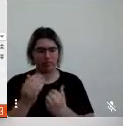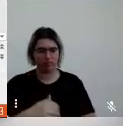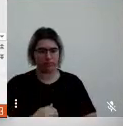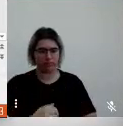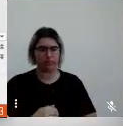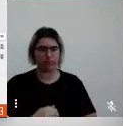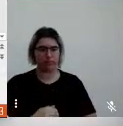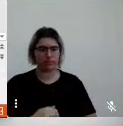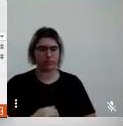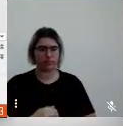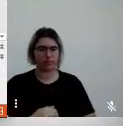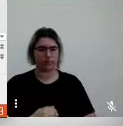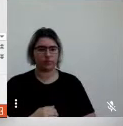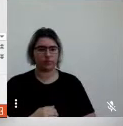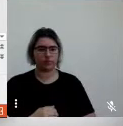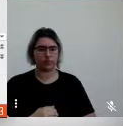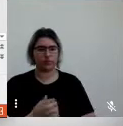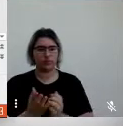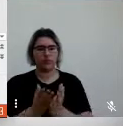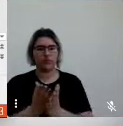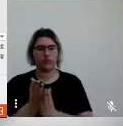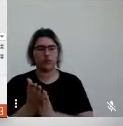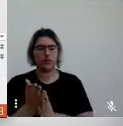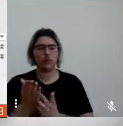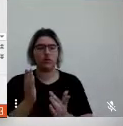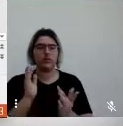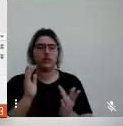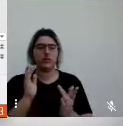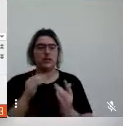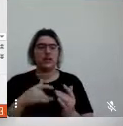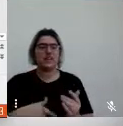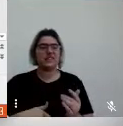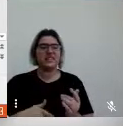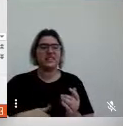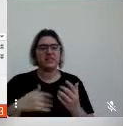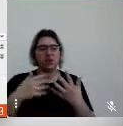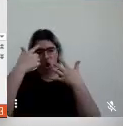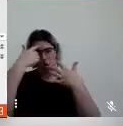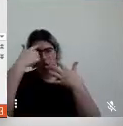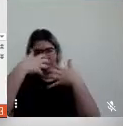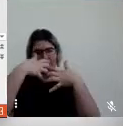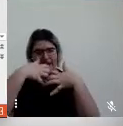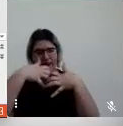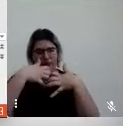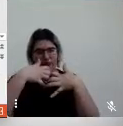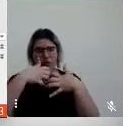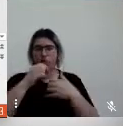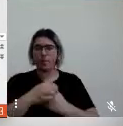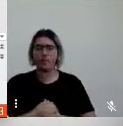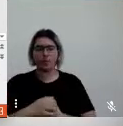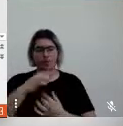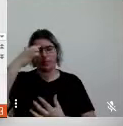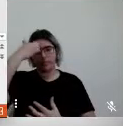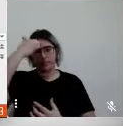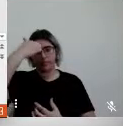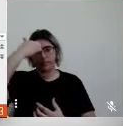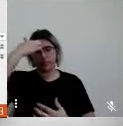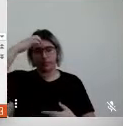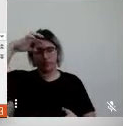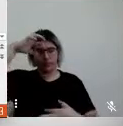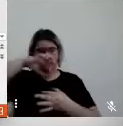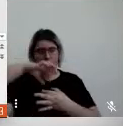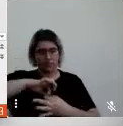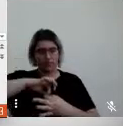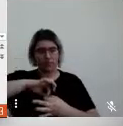Luego, por otro lado, la relación del intestino-cerebro. Hay una relación bidireccional entre el intestino y el cerebro. Por eso